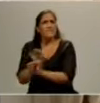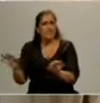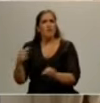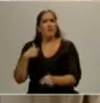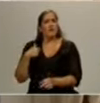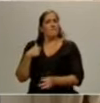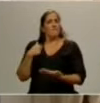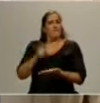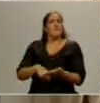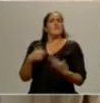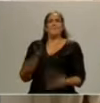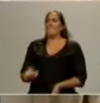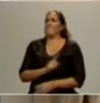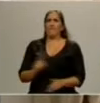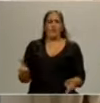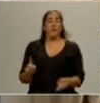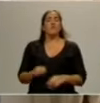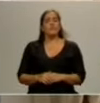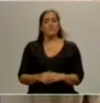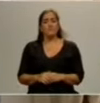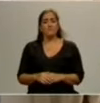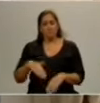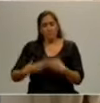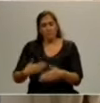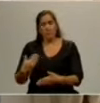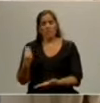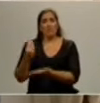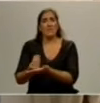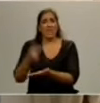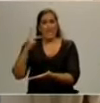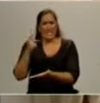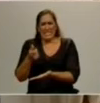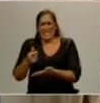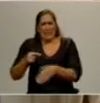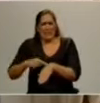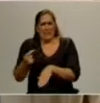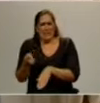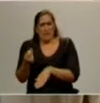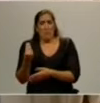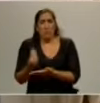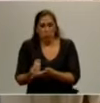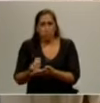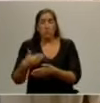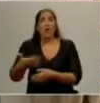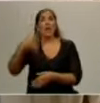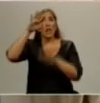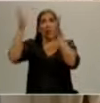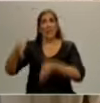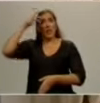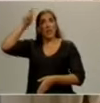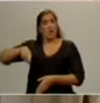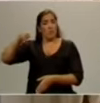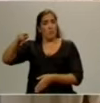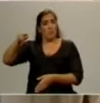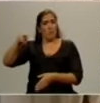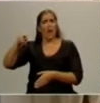A poco de asumir el presidente Kirchner, el Tribunal Oral Federal, que juzgaba a todos